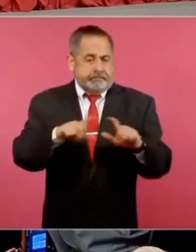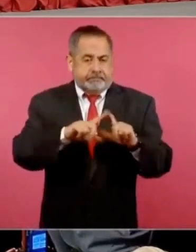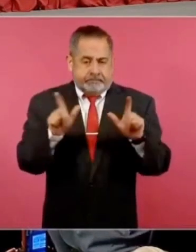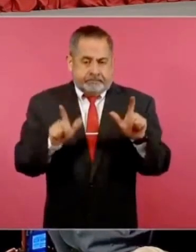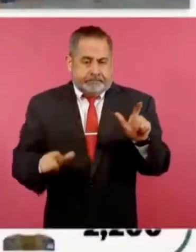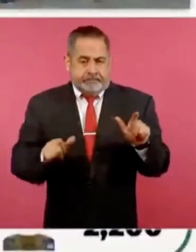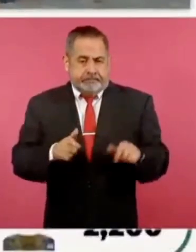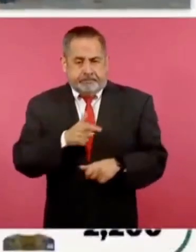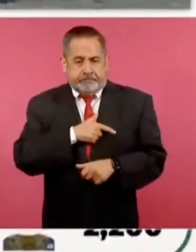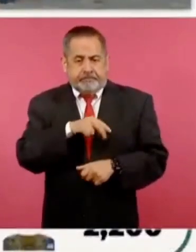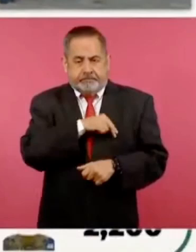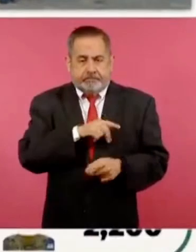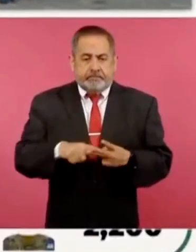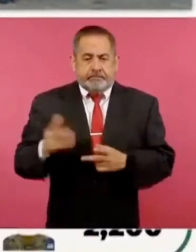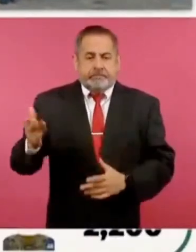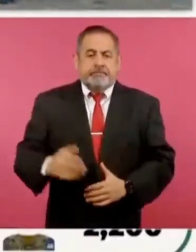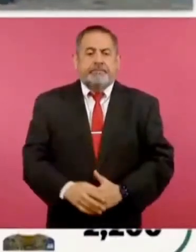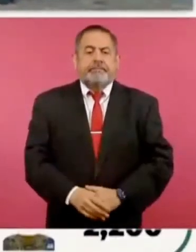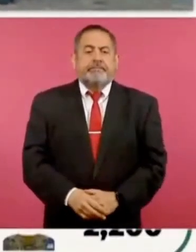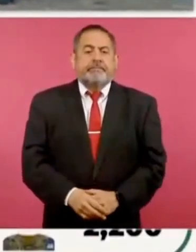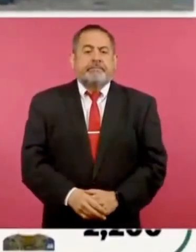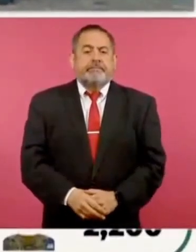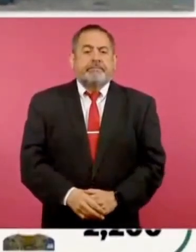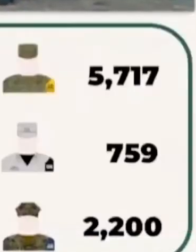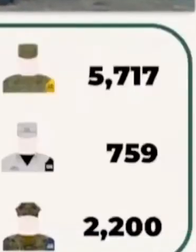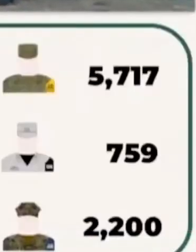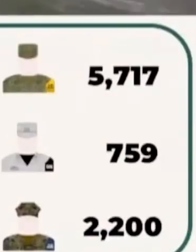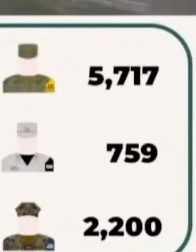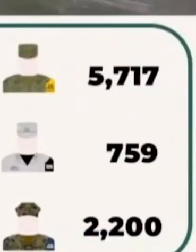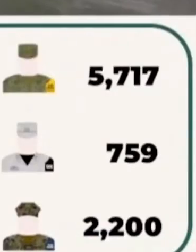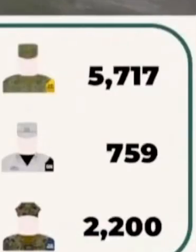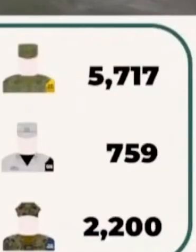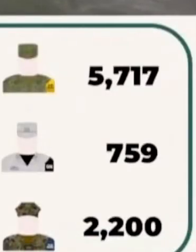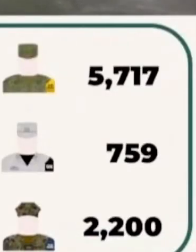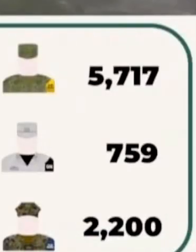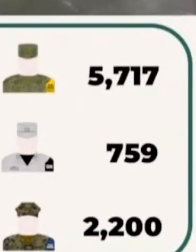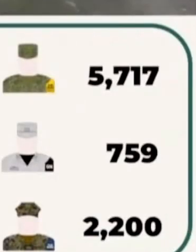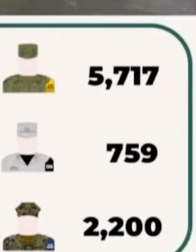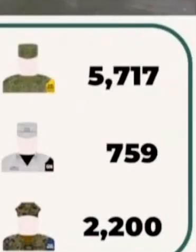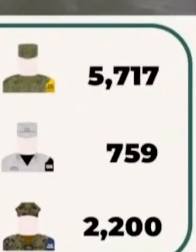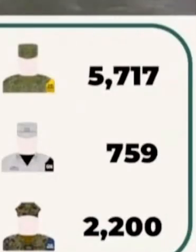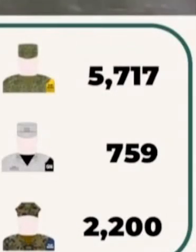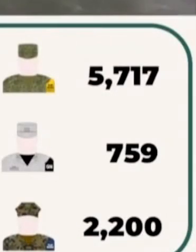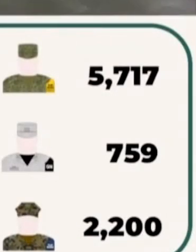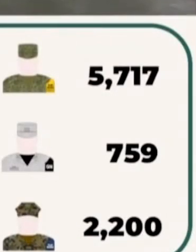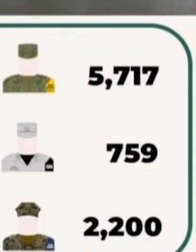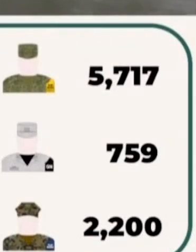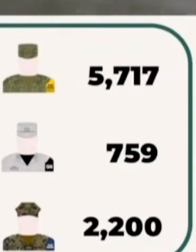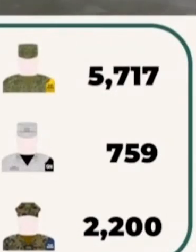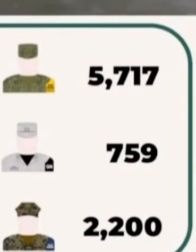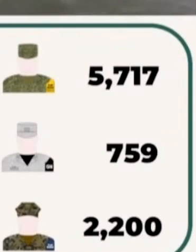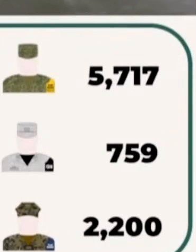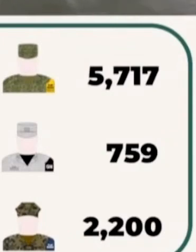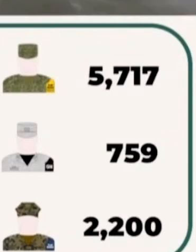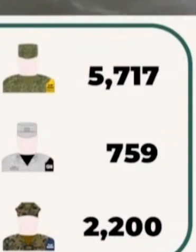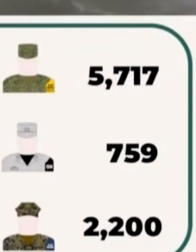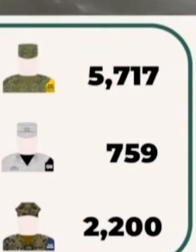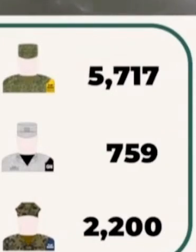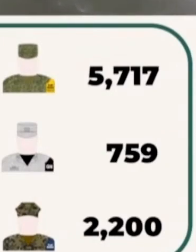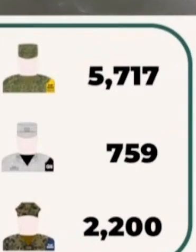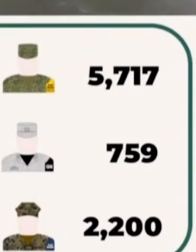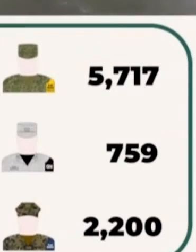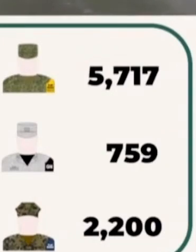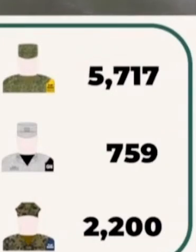Marina en el en el periodo 19 de marzo primero de abril 158 eventos